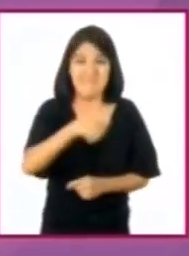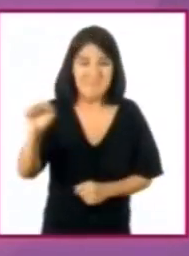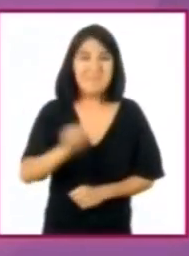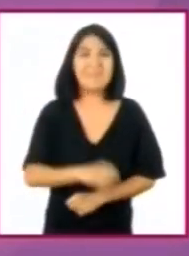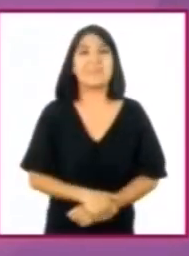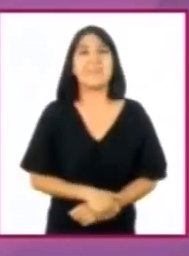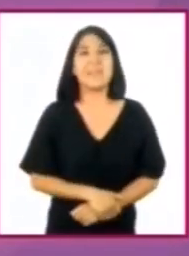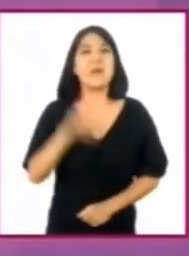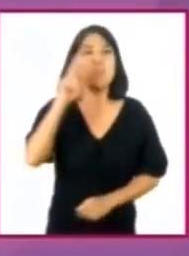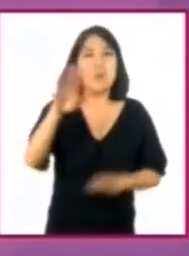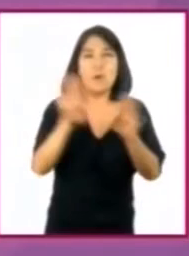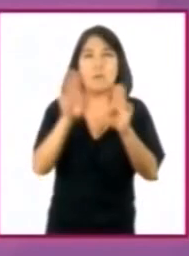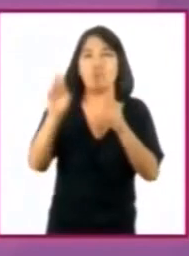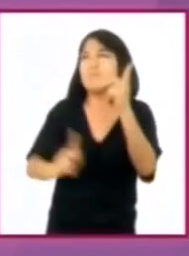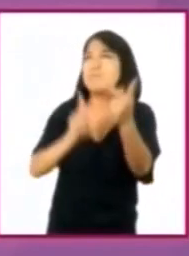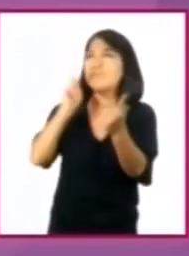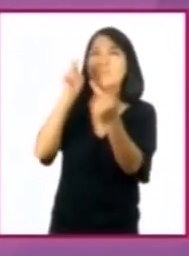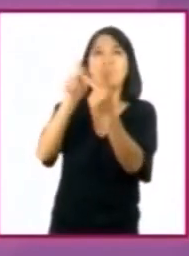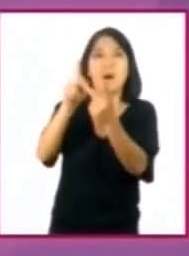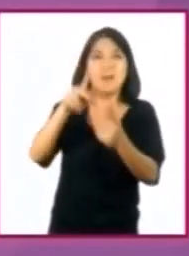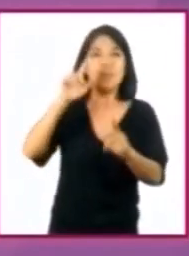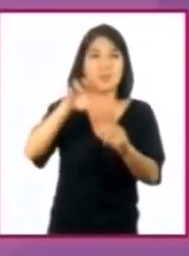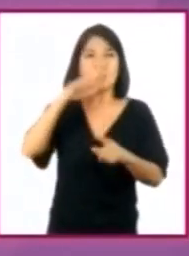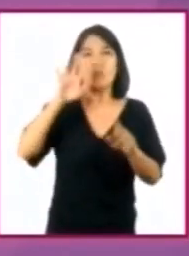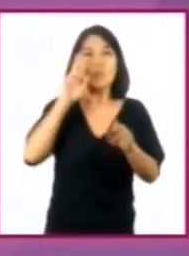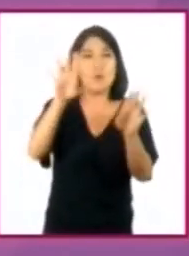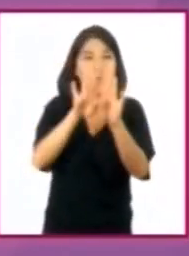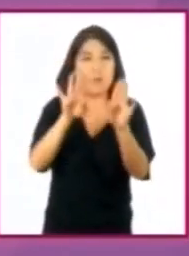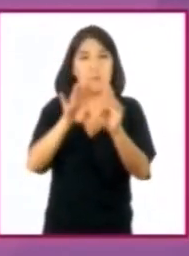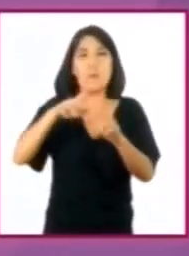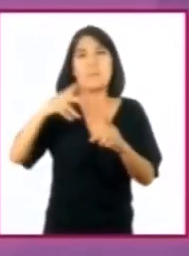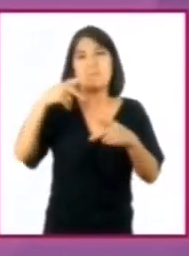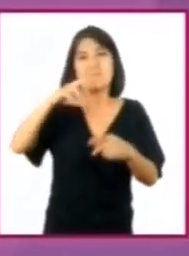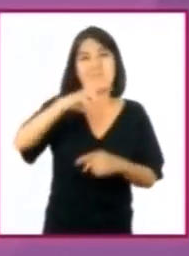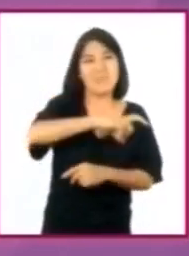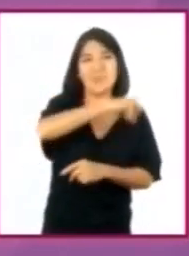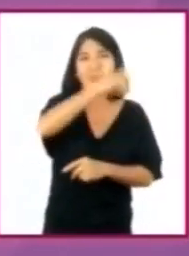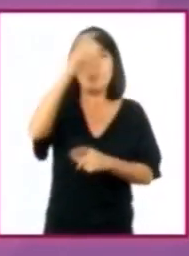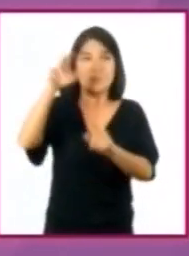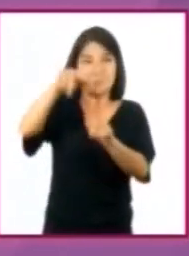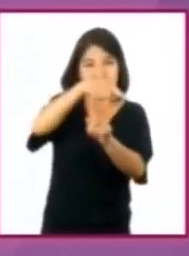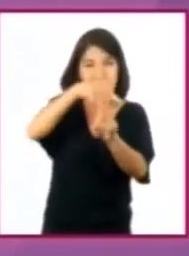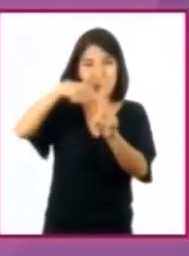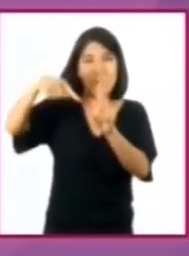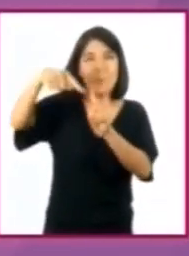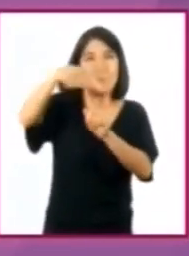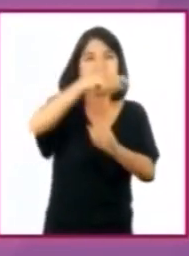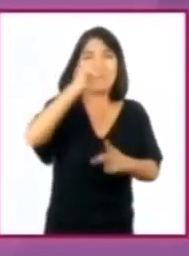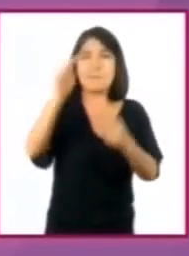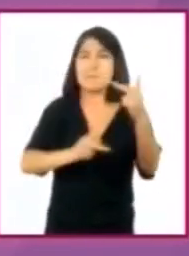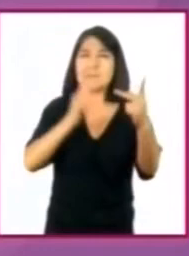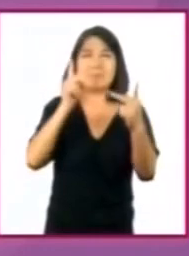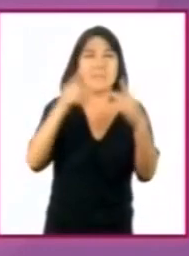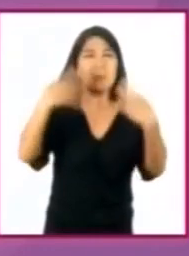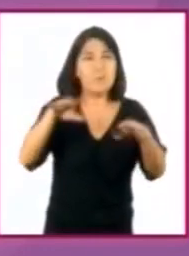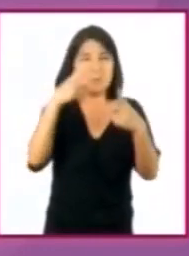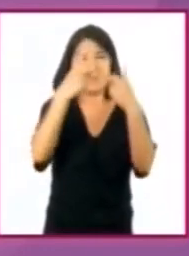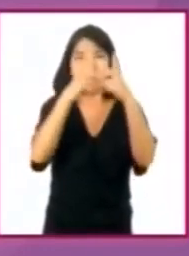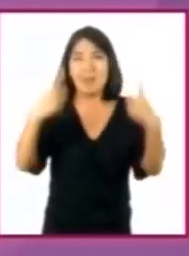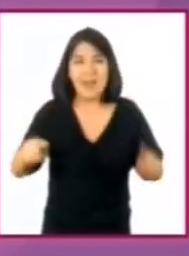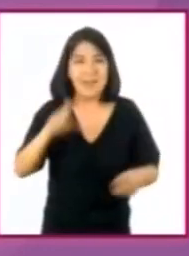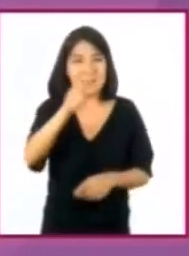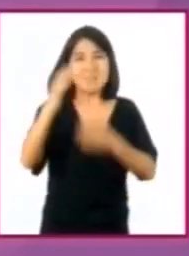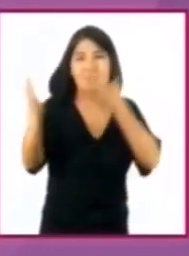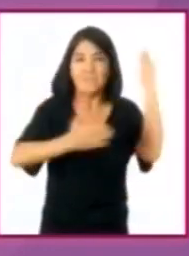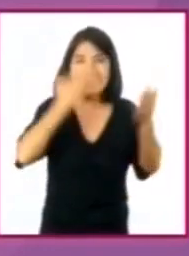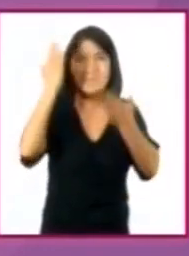Establecieron con exactitud la posición y la trayectoria de los planetas de nuestro sistema solar y desarrollaron tanto sus estudios que